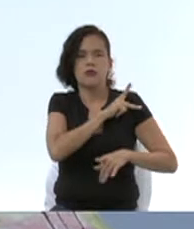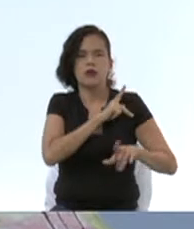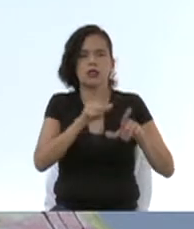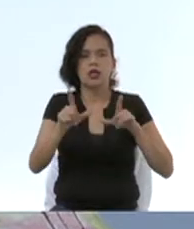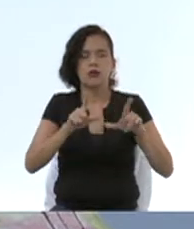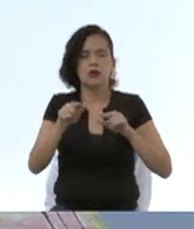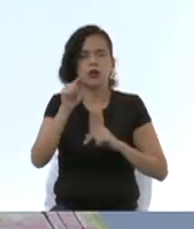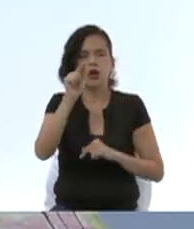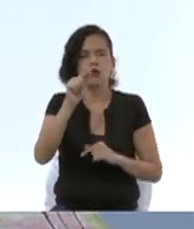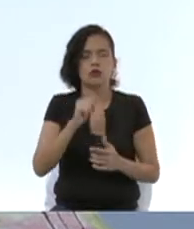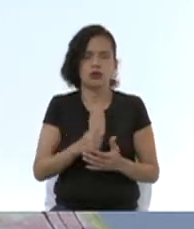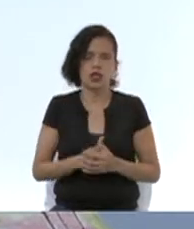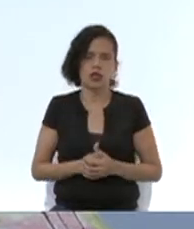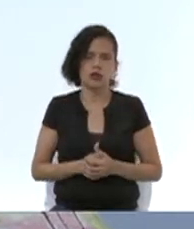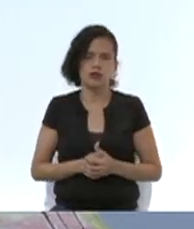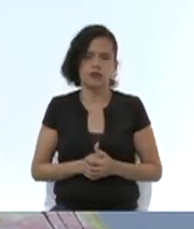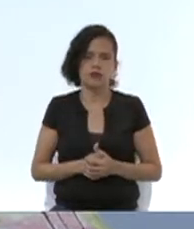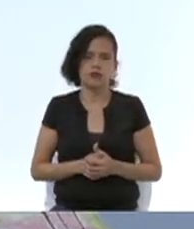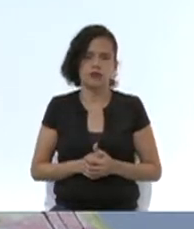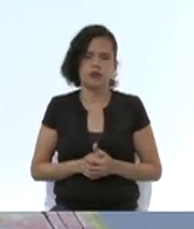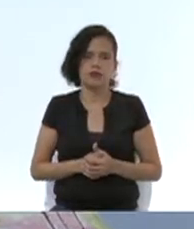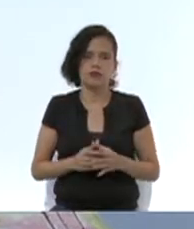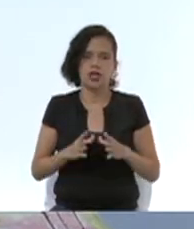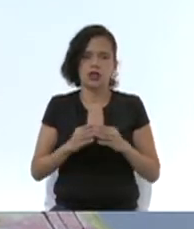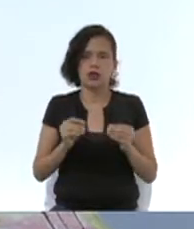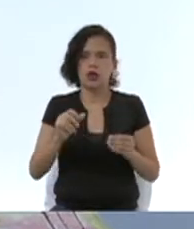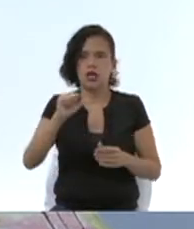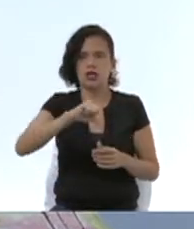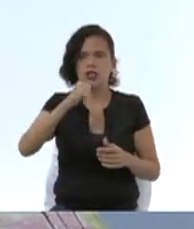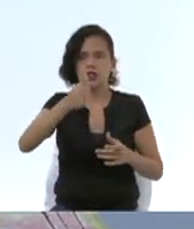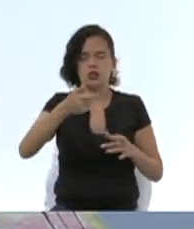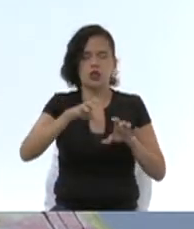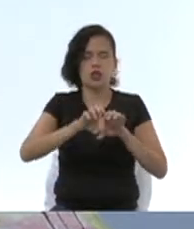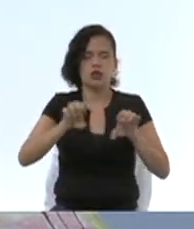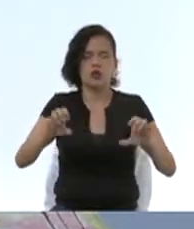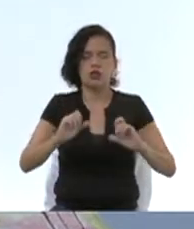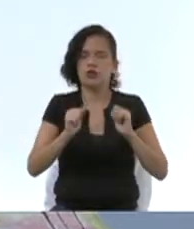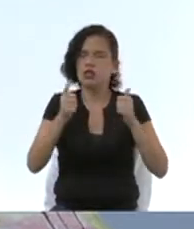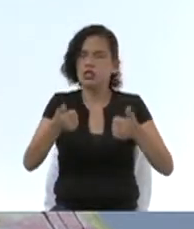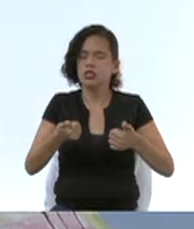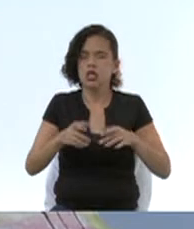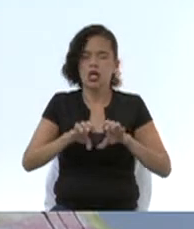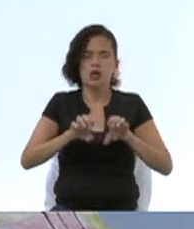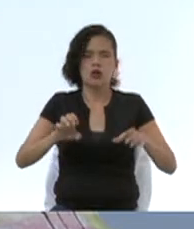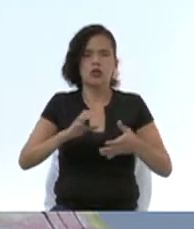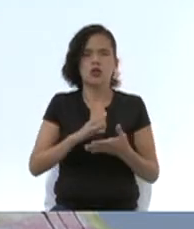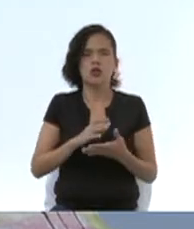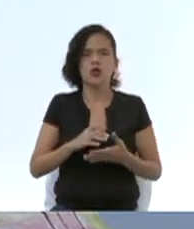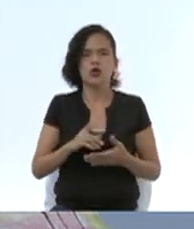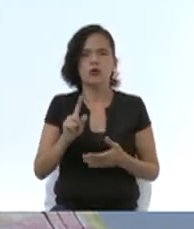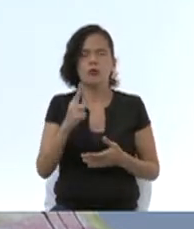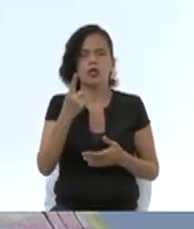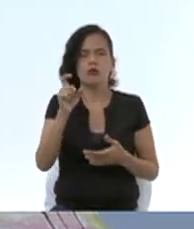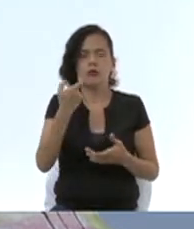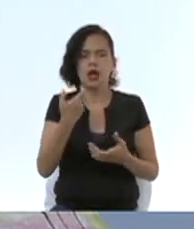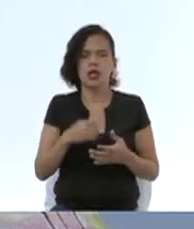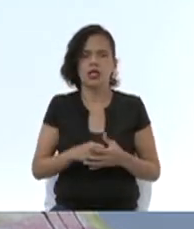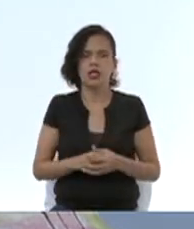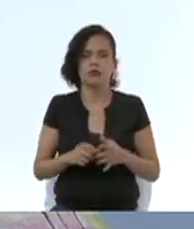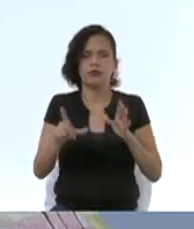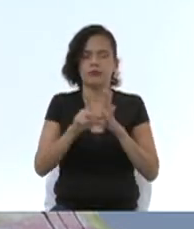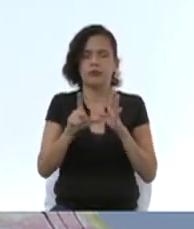ustedes. Reiteramos de nuevo a todas las direcciones de educación inicial, educación básica y educación media,